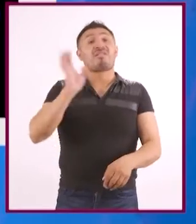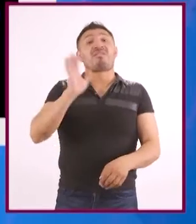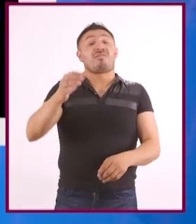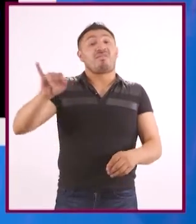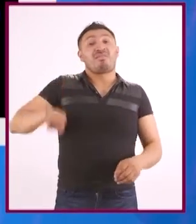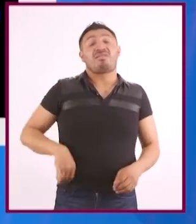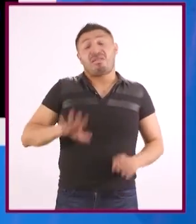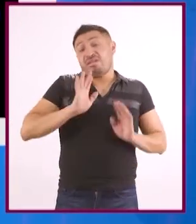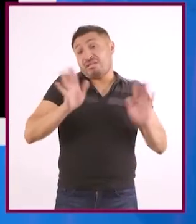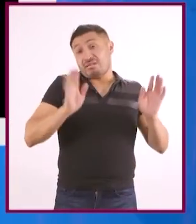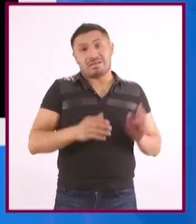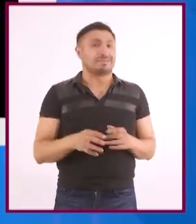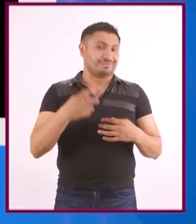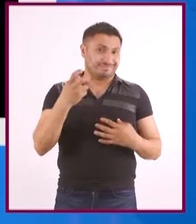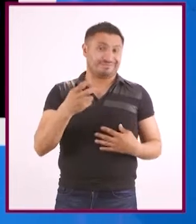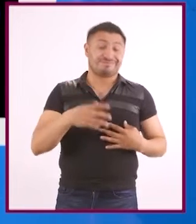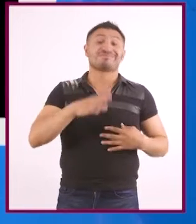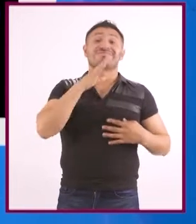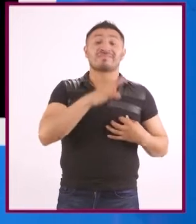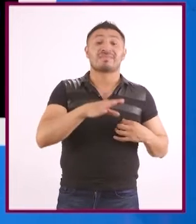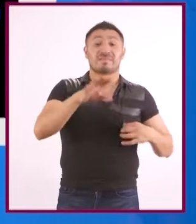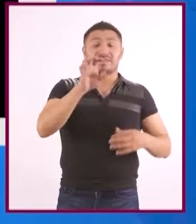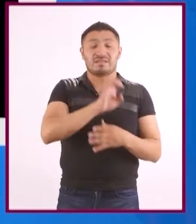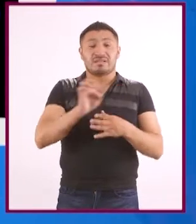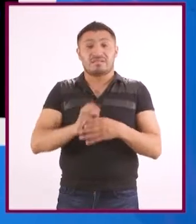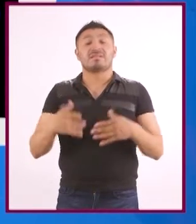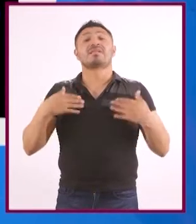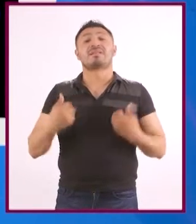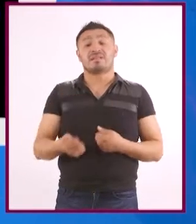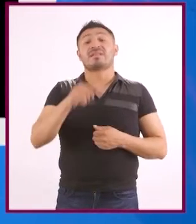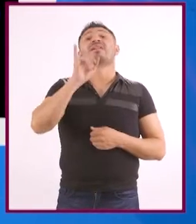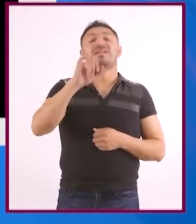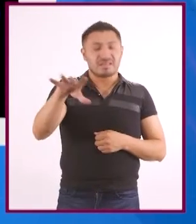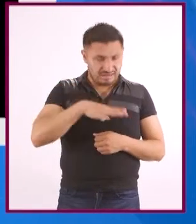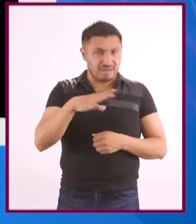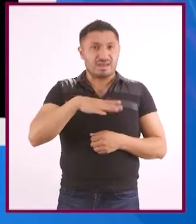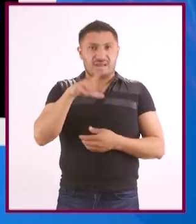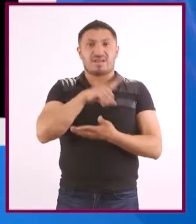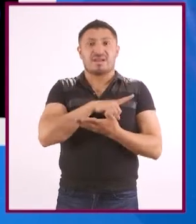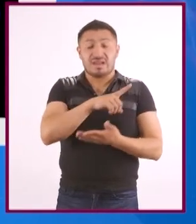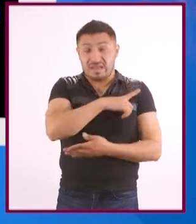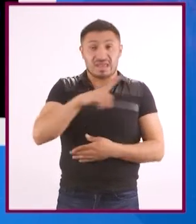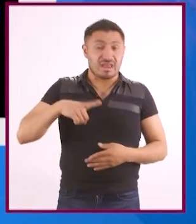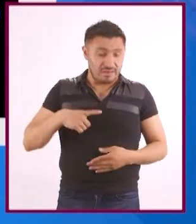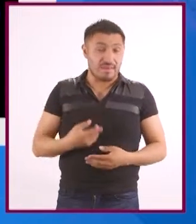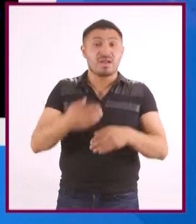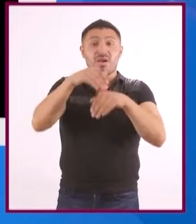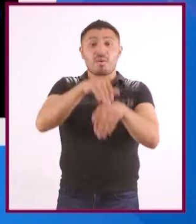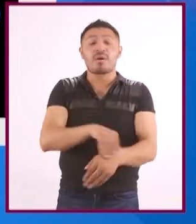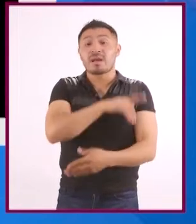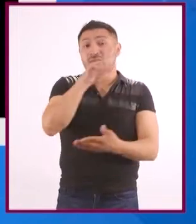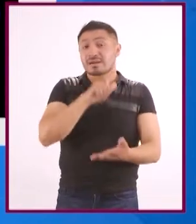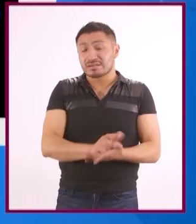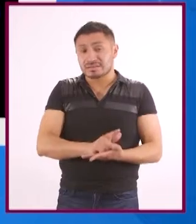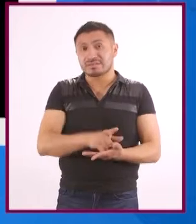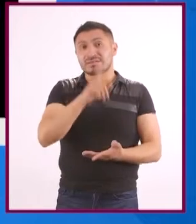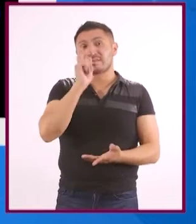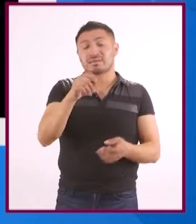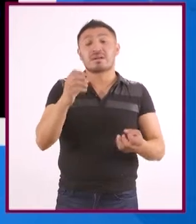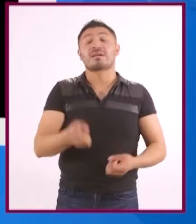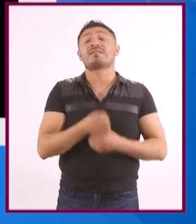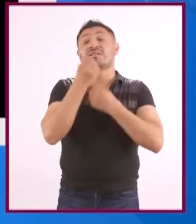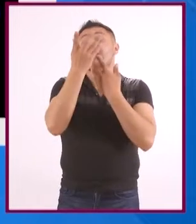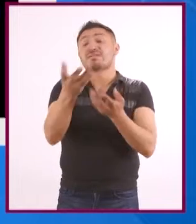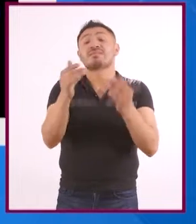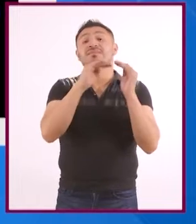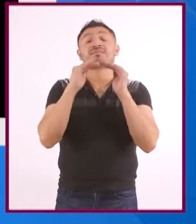nos conviene. Entonces, lo que tenemos que entender es que sí existe un deber de obedecer a la ley que es la expresión